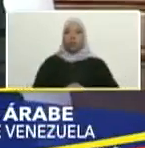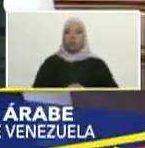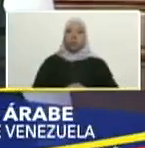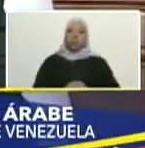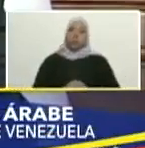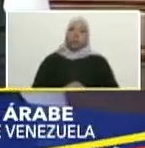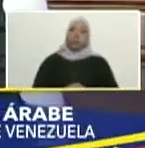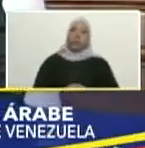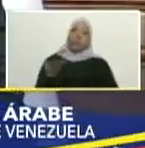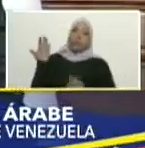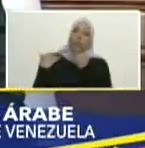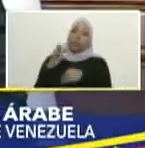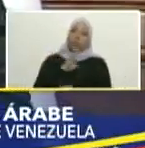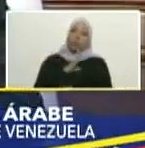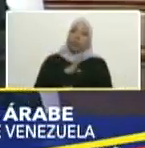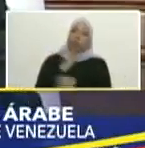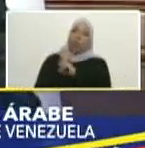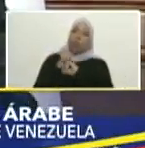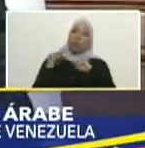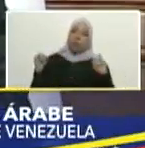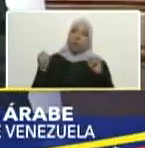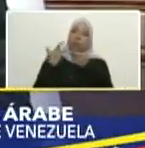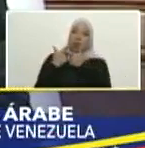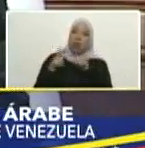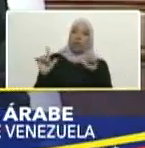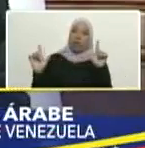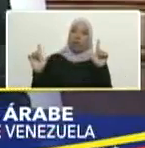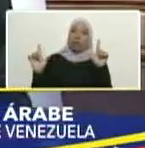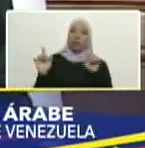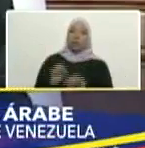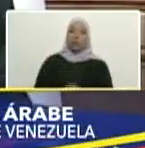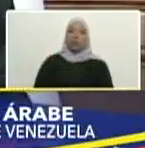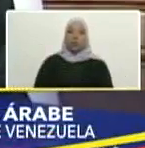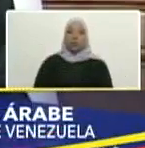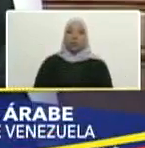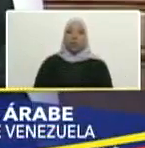su autodeterminación, a su independencia.